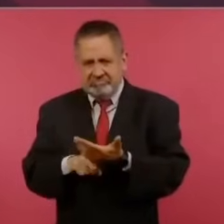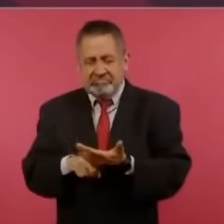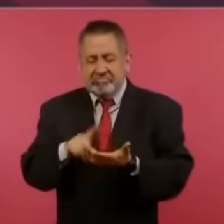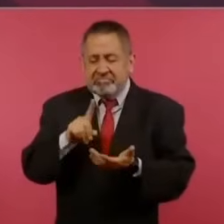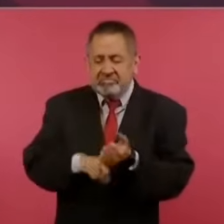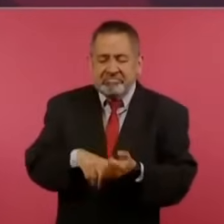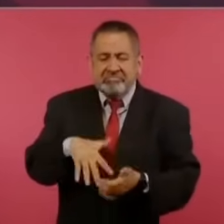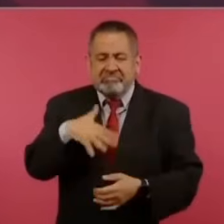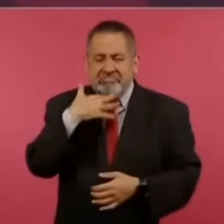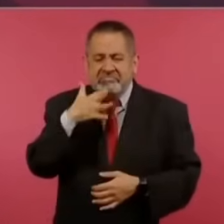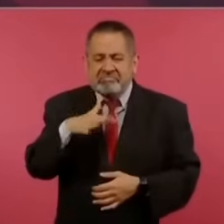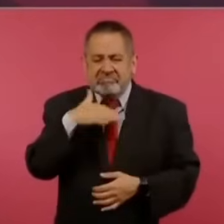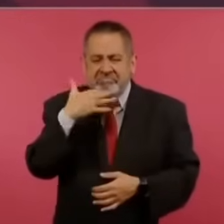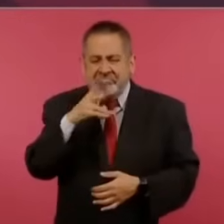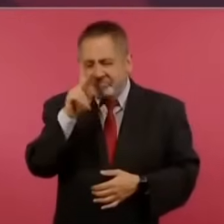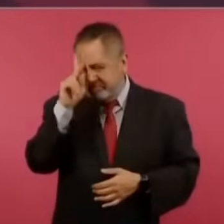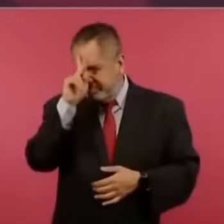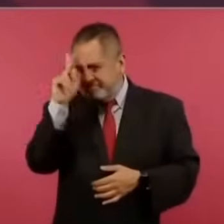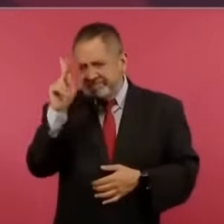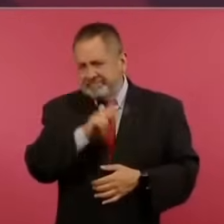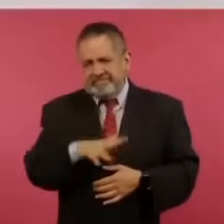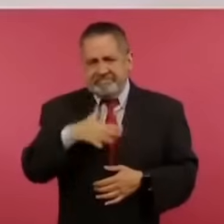resiste un nivel de corrupción